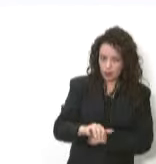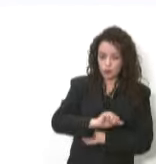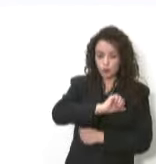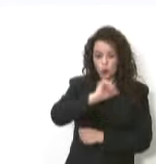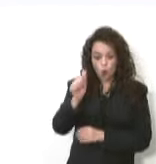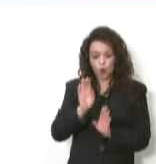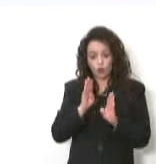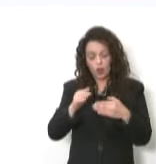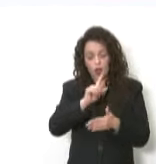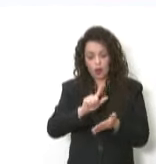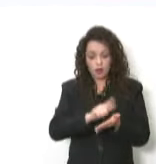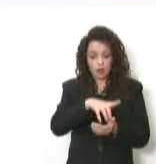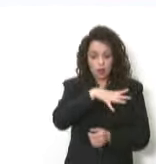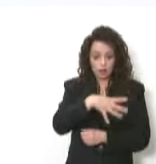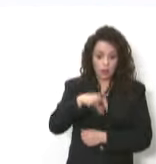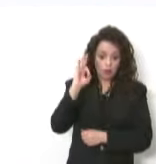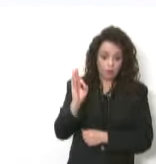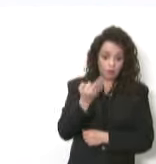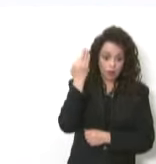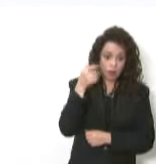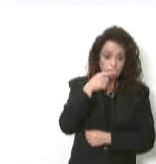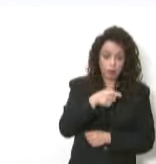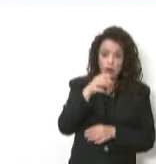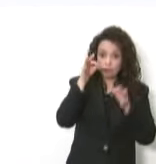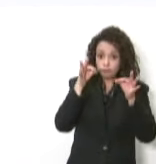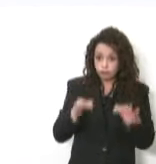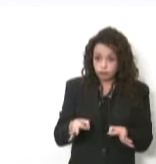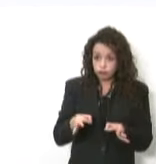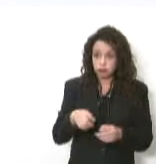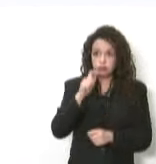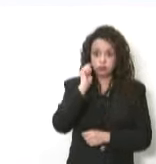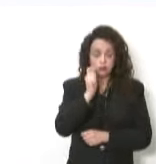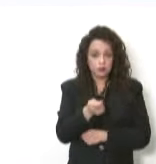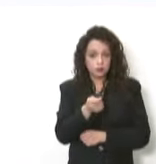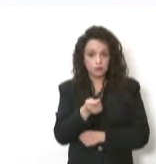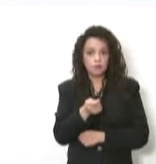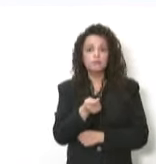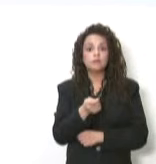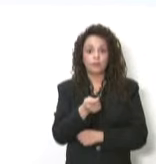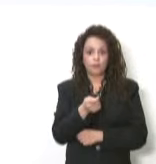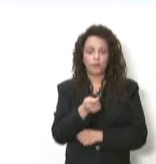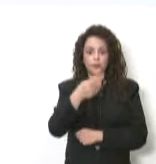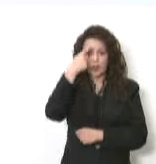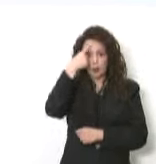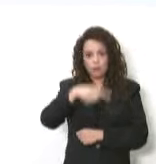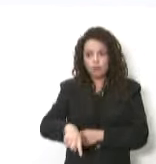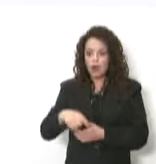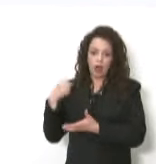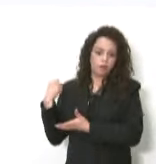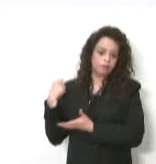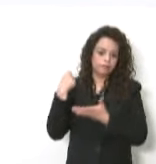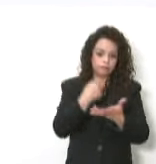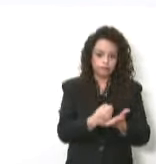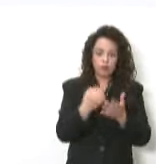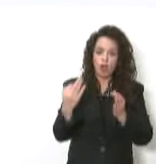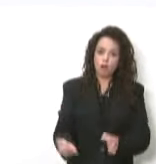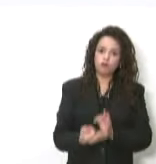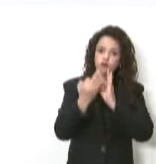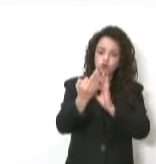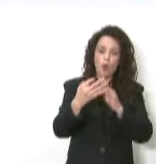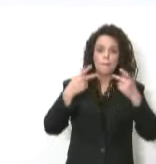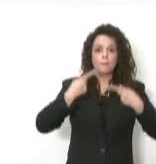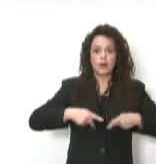específicas de la ley general y federal, las que tienen que ver con las entregas a recursos que hacen a personas físicas